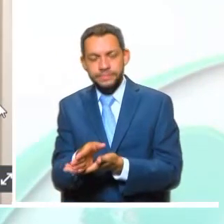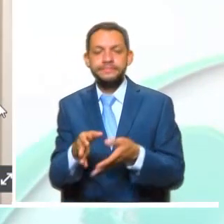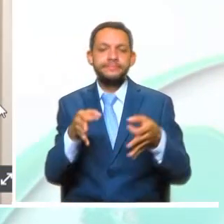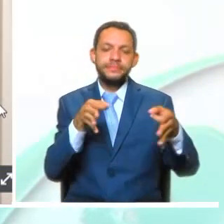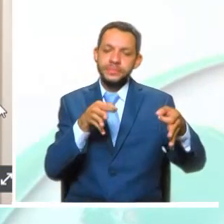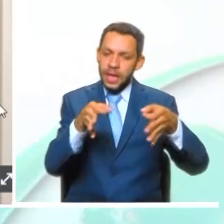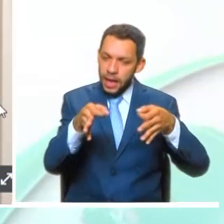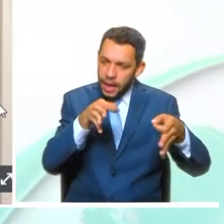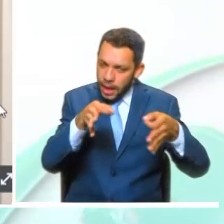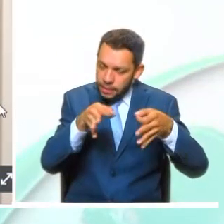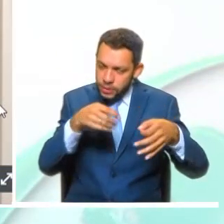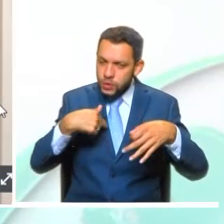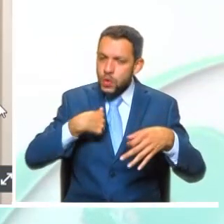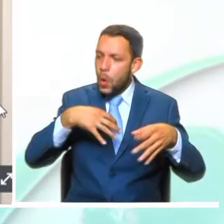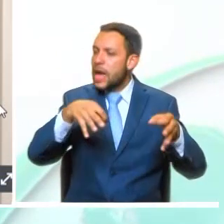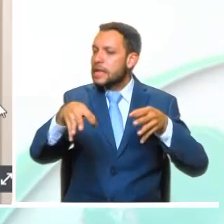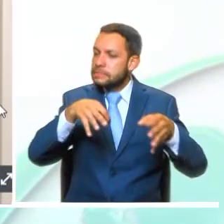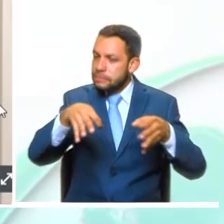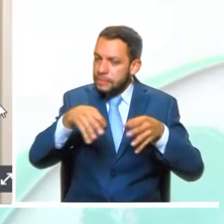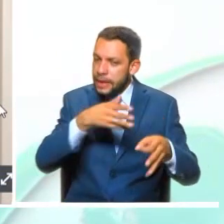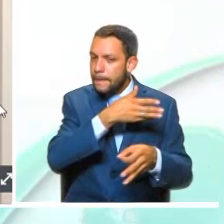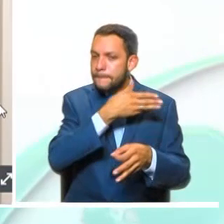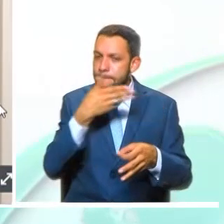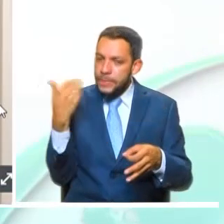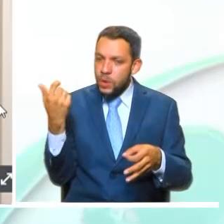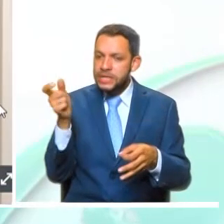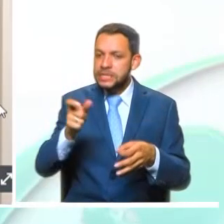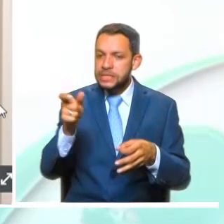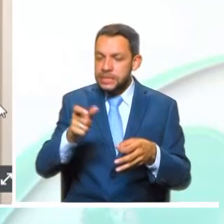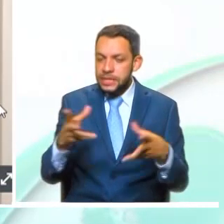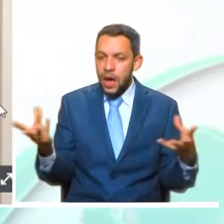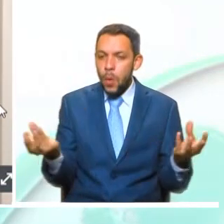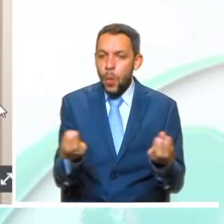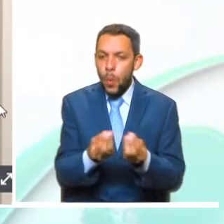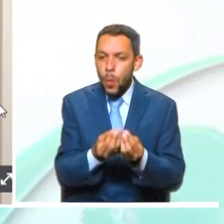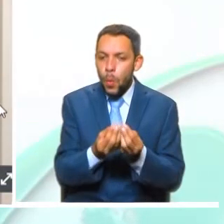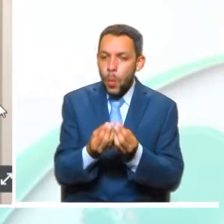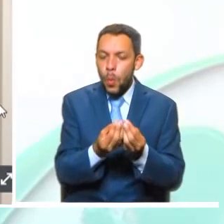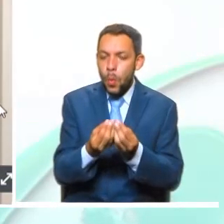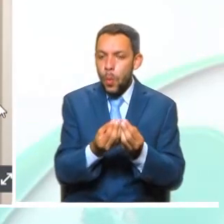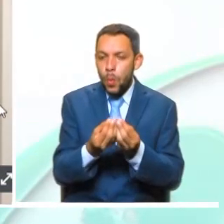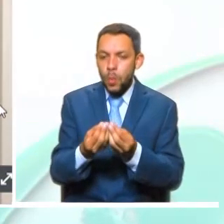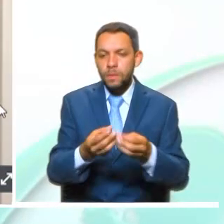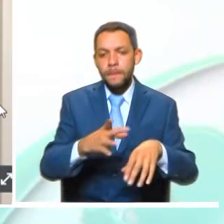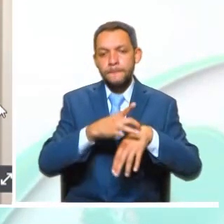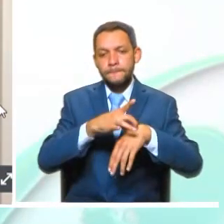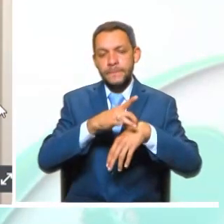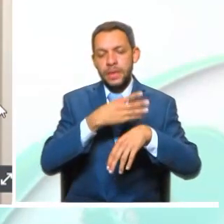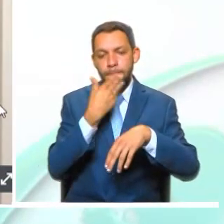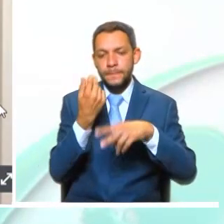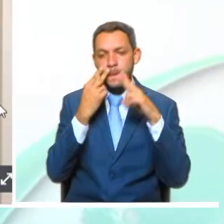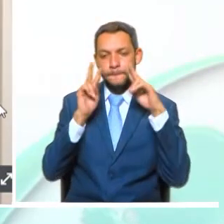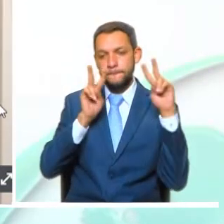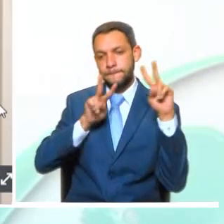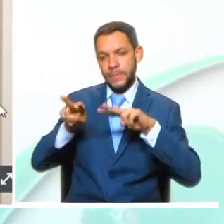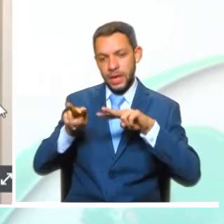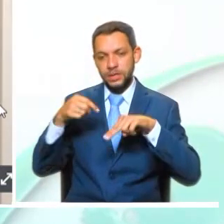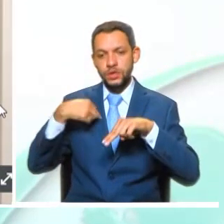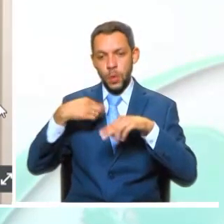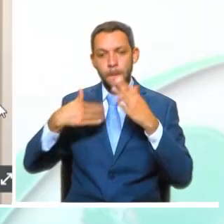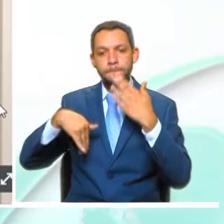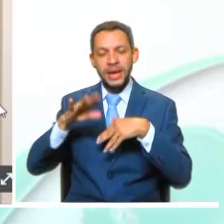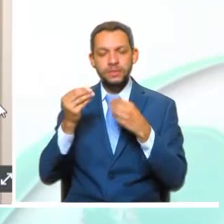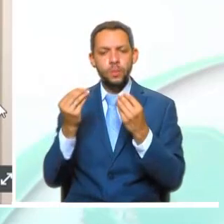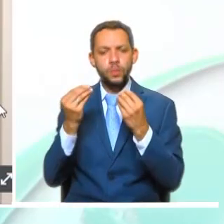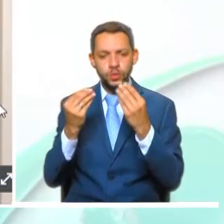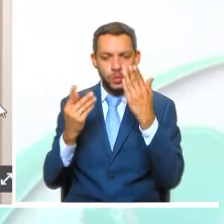siempre ando hago rol de américa porque digo que cuatro ojos ven más que dos y porque siempre prefiero excederme en exámenes